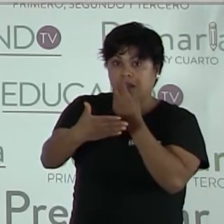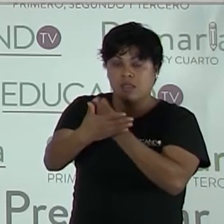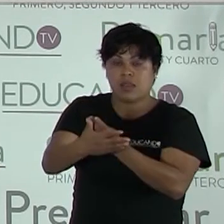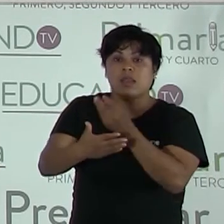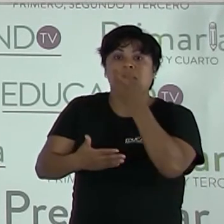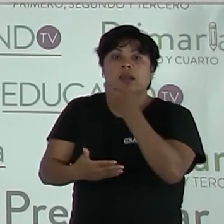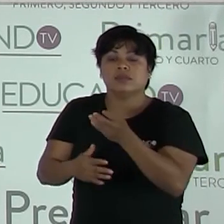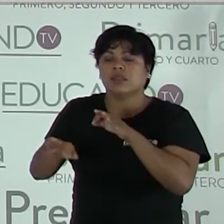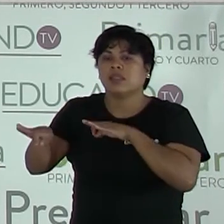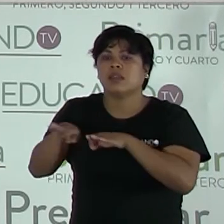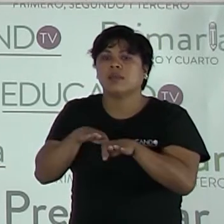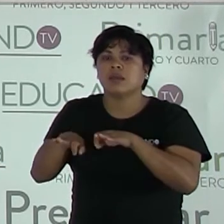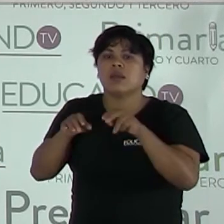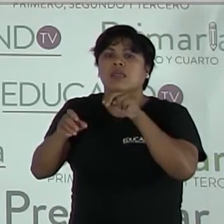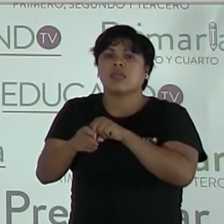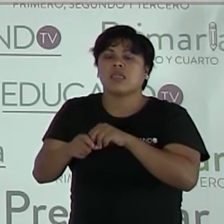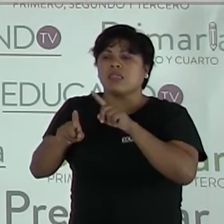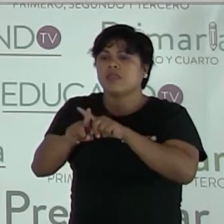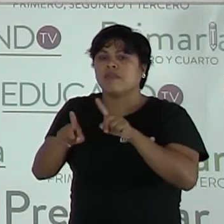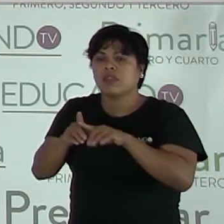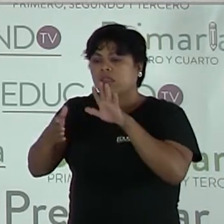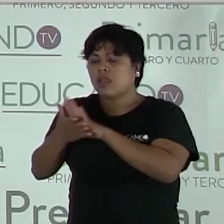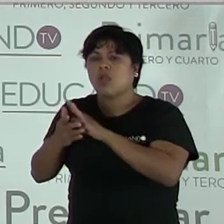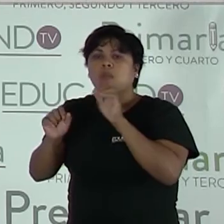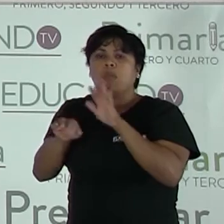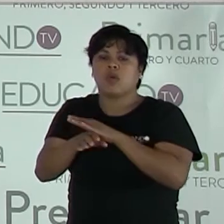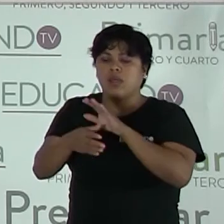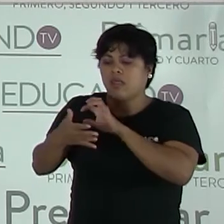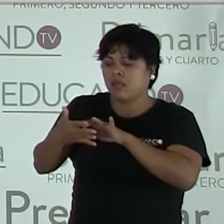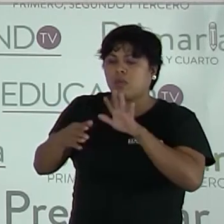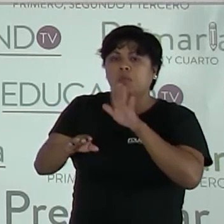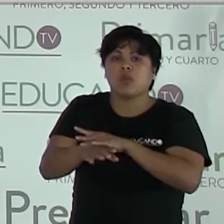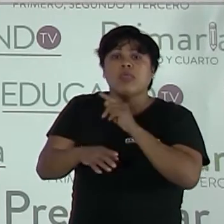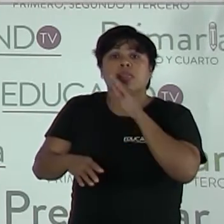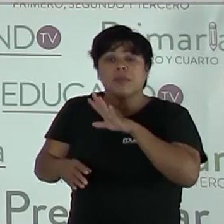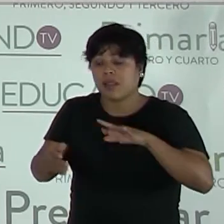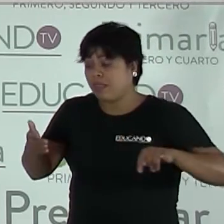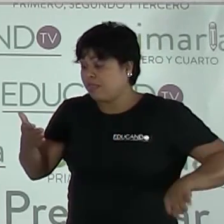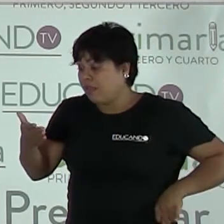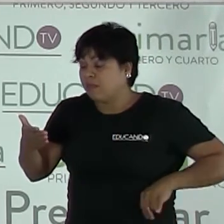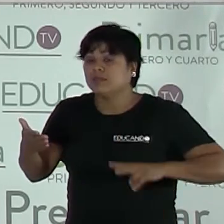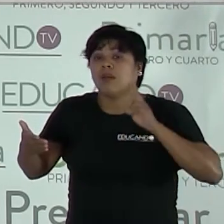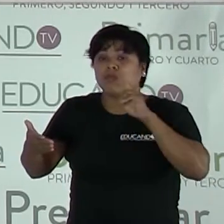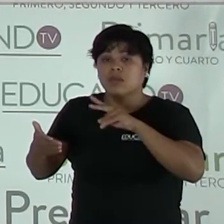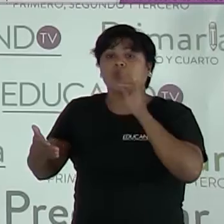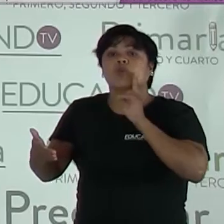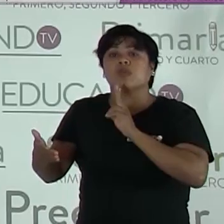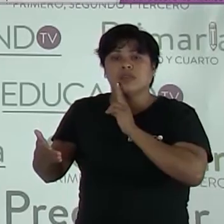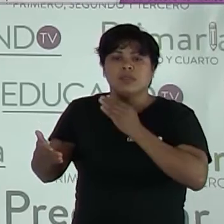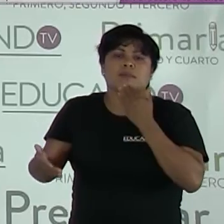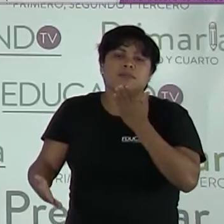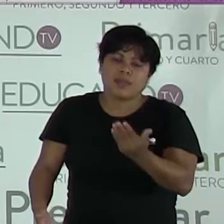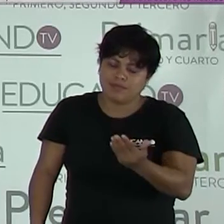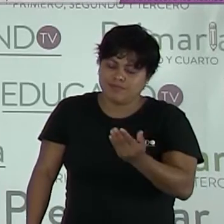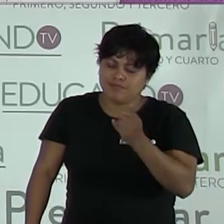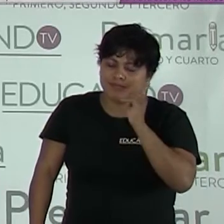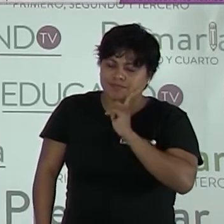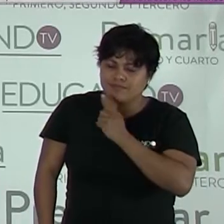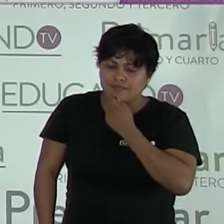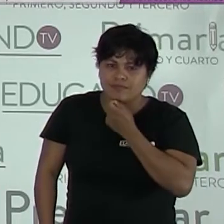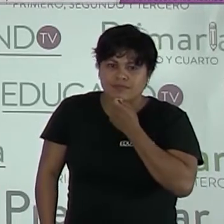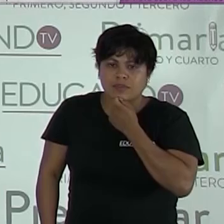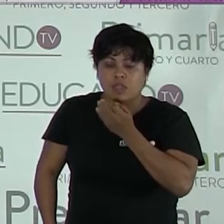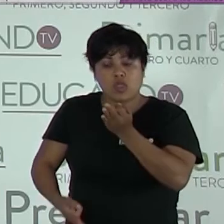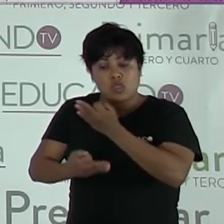es trabajada y también es entendida por el lector porque también es parte de la noticia. Muy bien, niños y